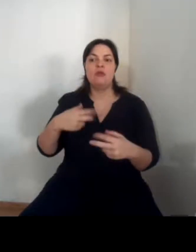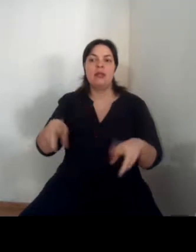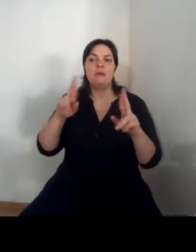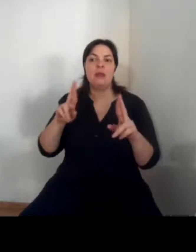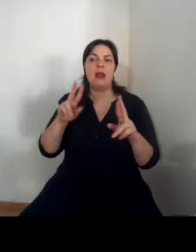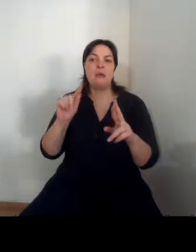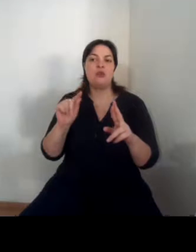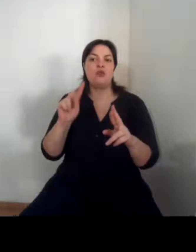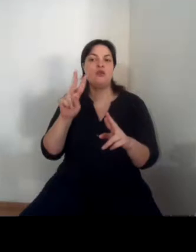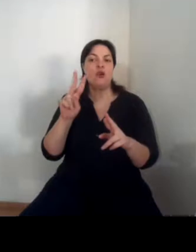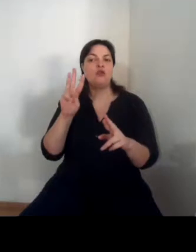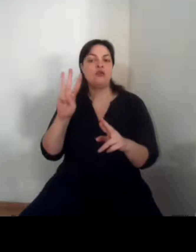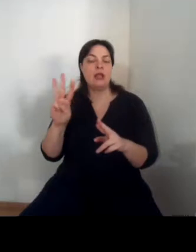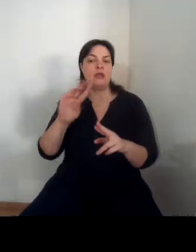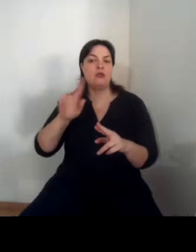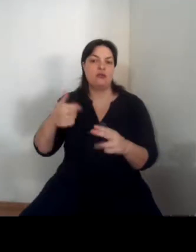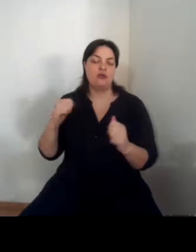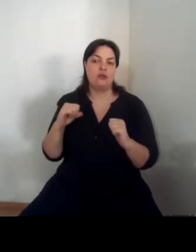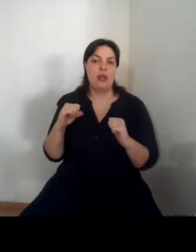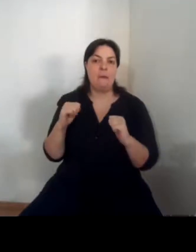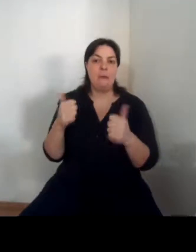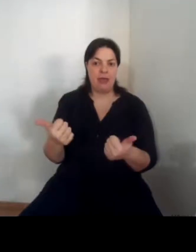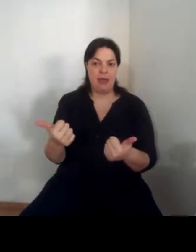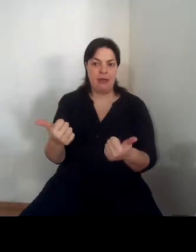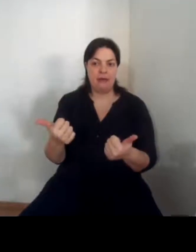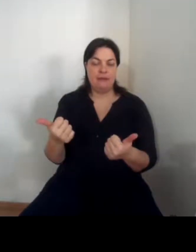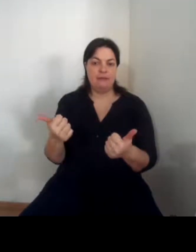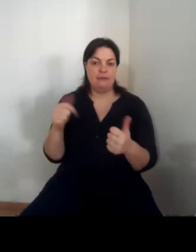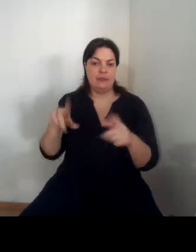y comenzamos con este seminario.